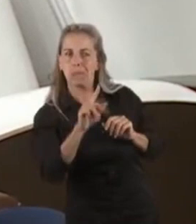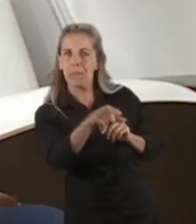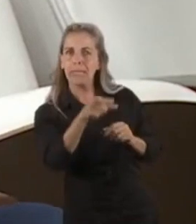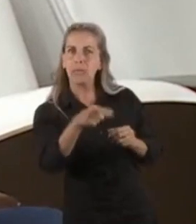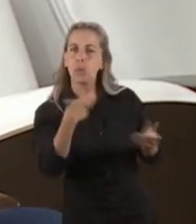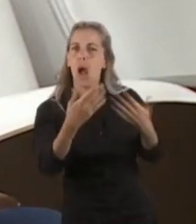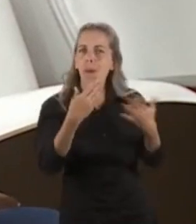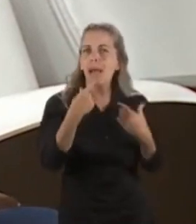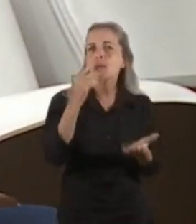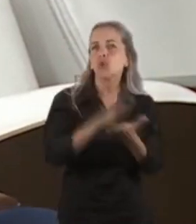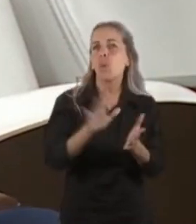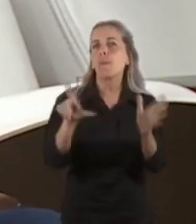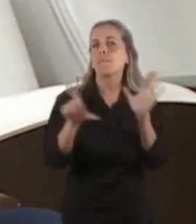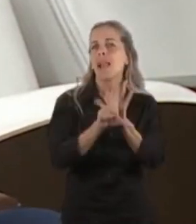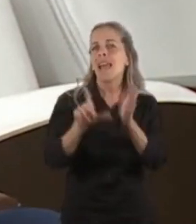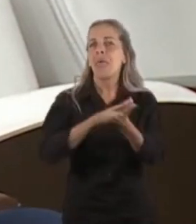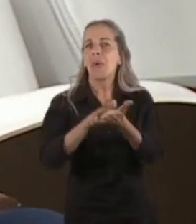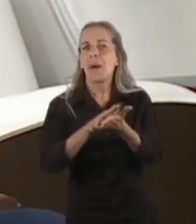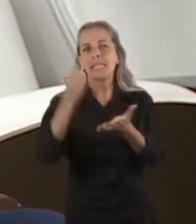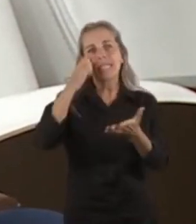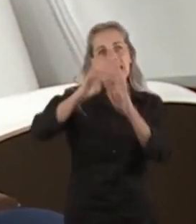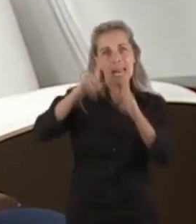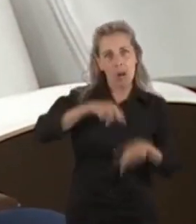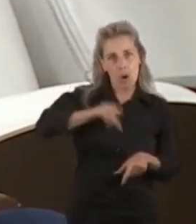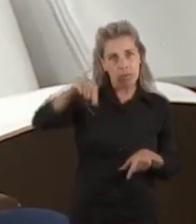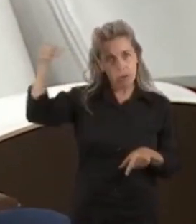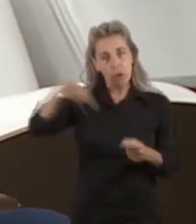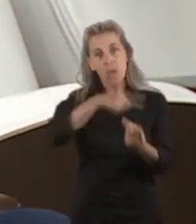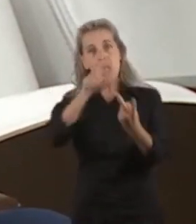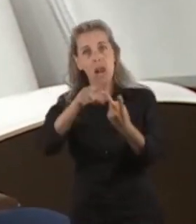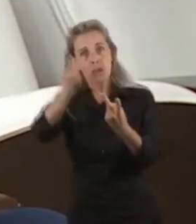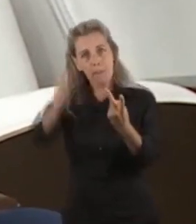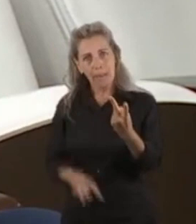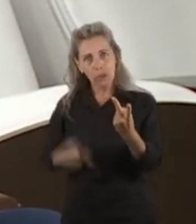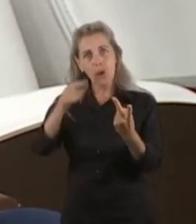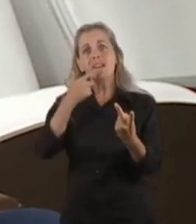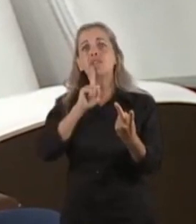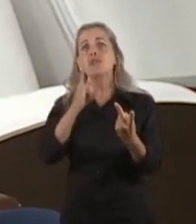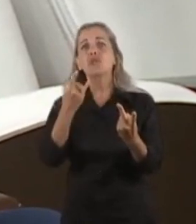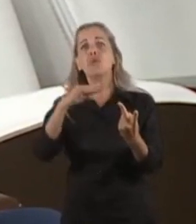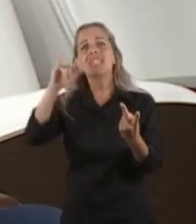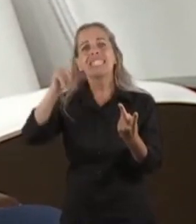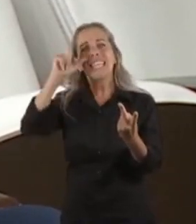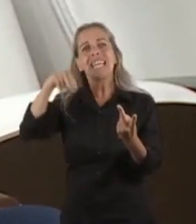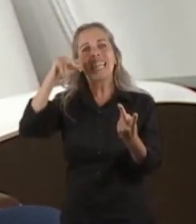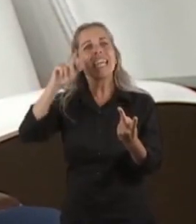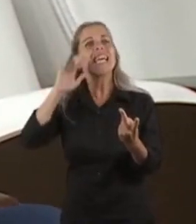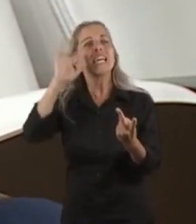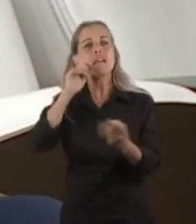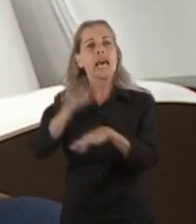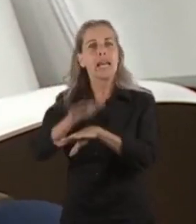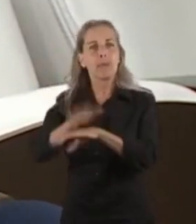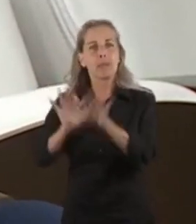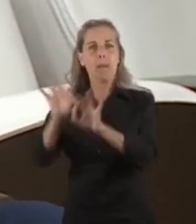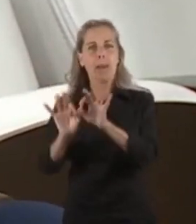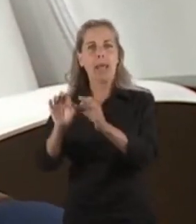bases en el congreso y otro tipo de reuniones y Ester es uno de los mentores de estas leyes de bases y del dnu pero no están